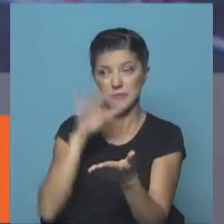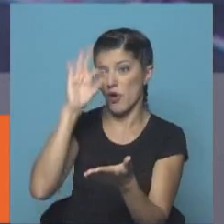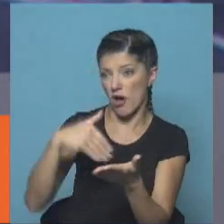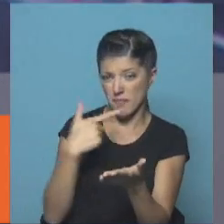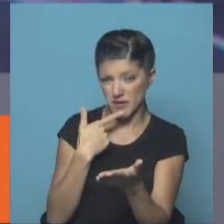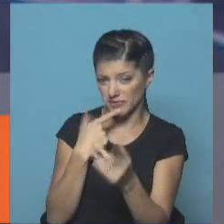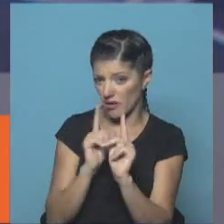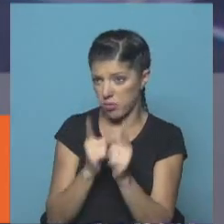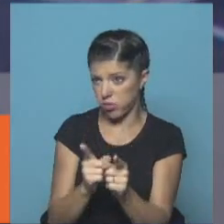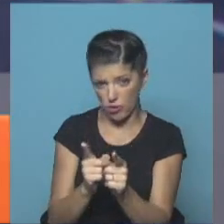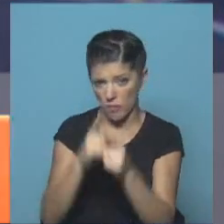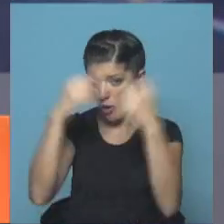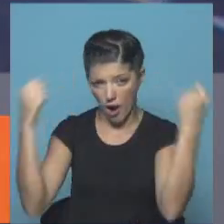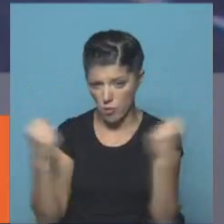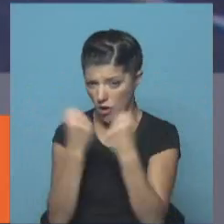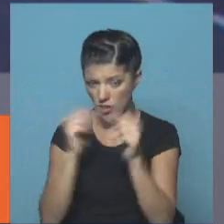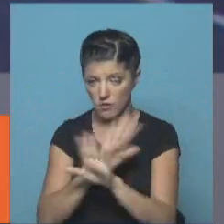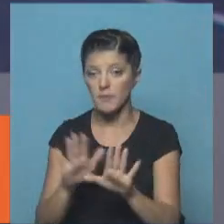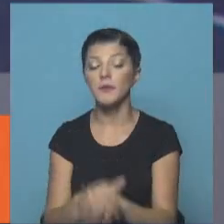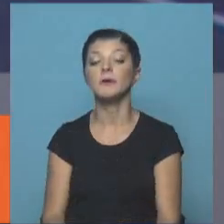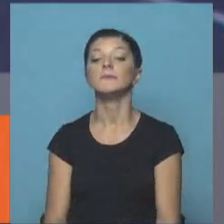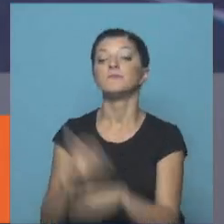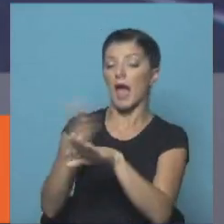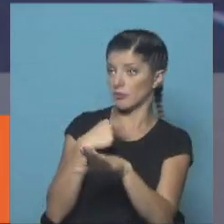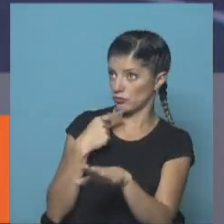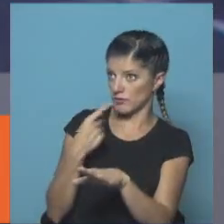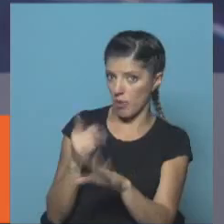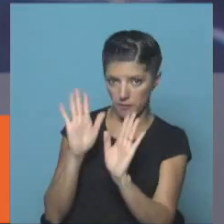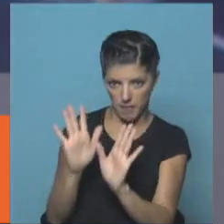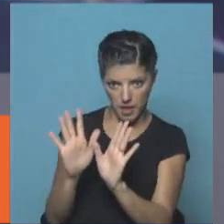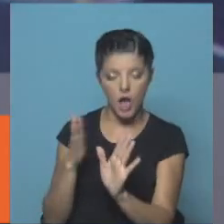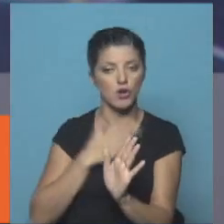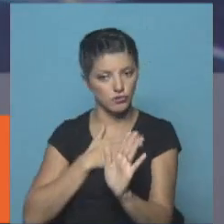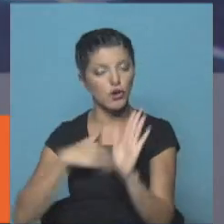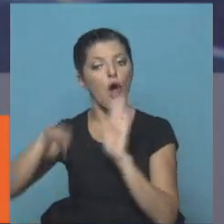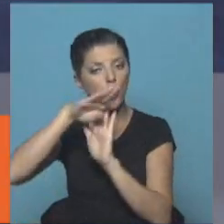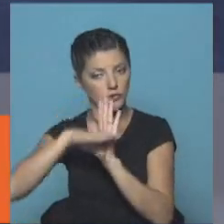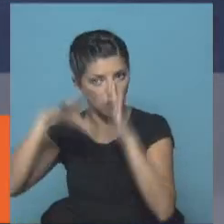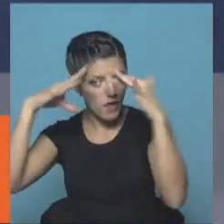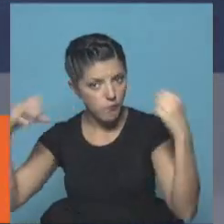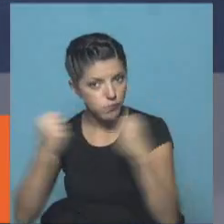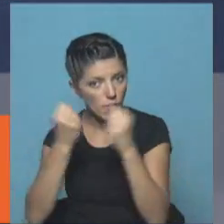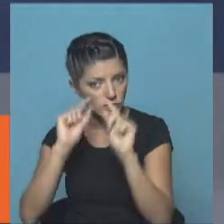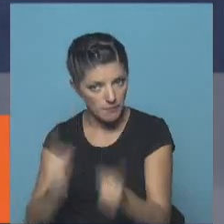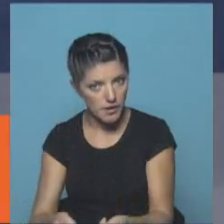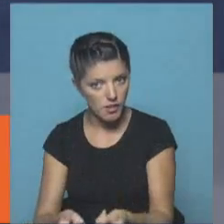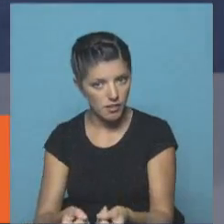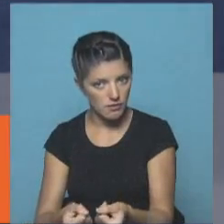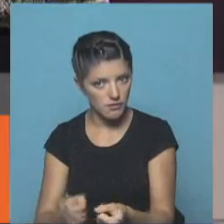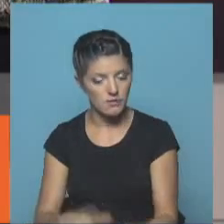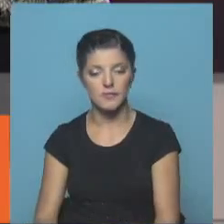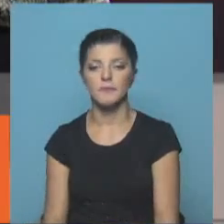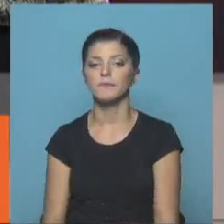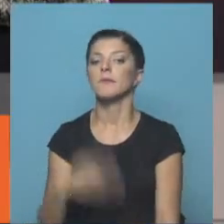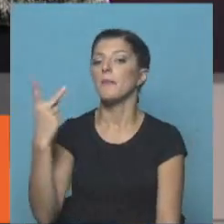parada como acuerdo multilateral. Ante eso nosotros decimos, no, pero nosotros tenemos que tener una condición de acuerdo que de alguna forma ambas